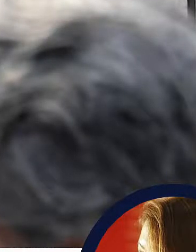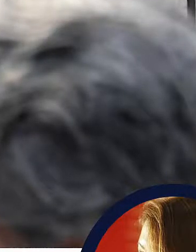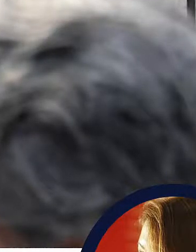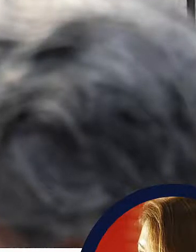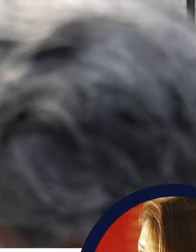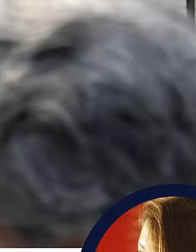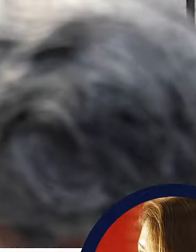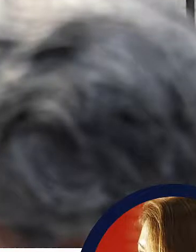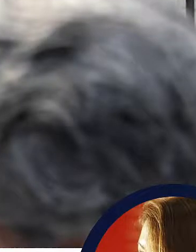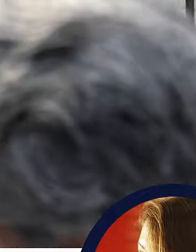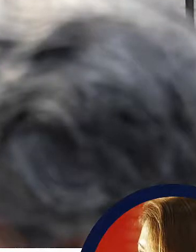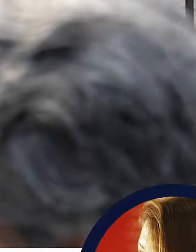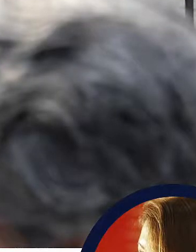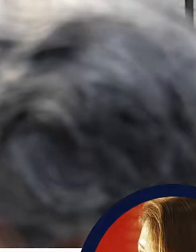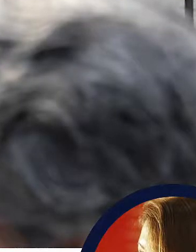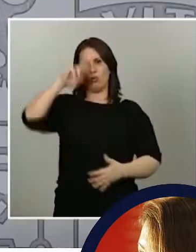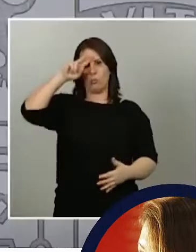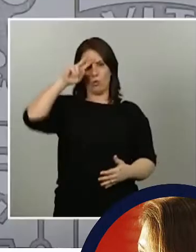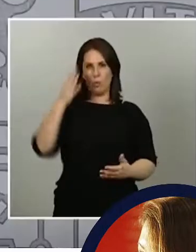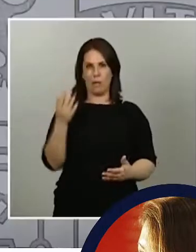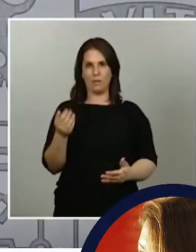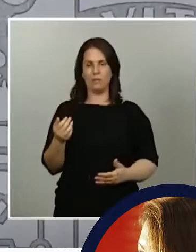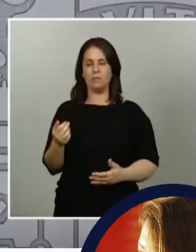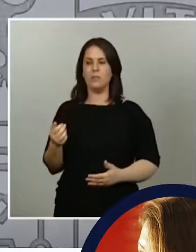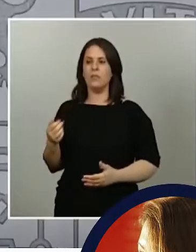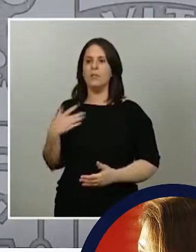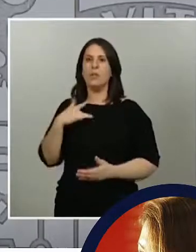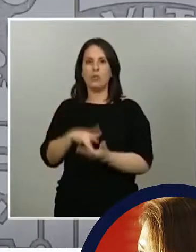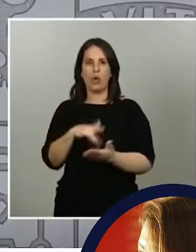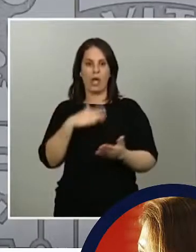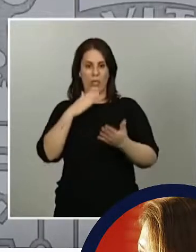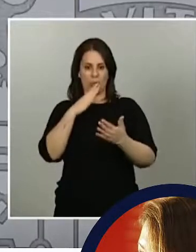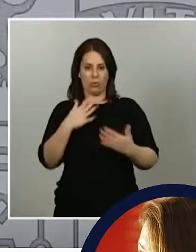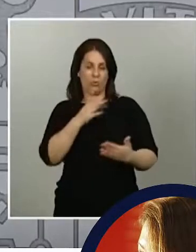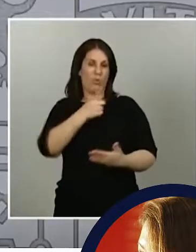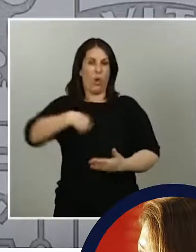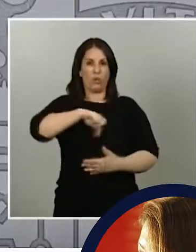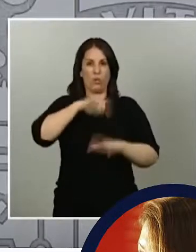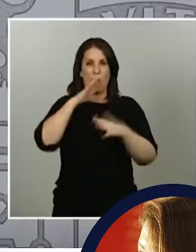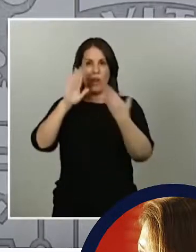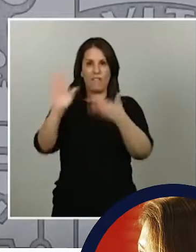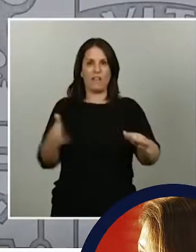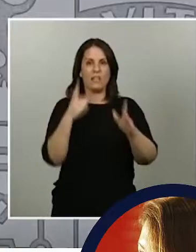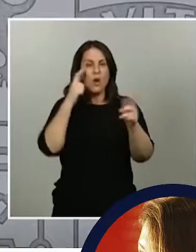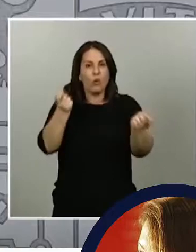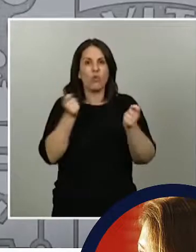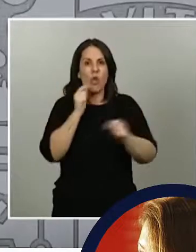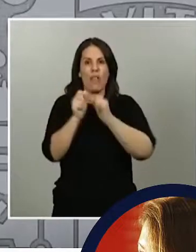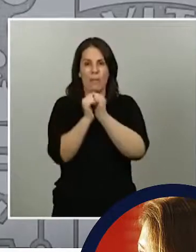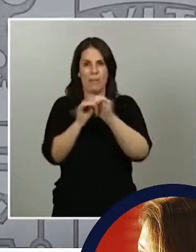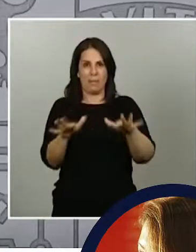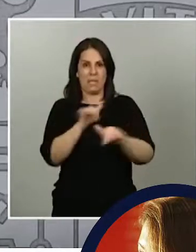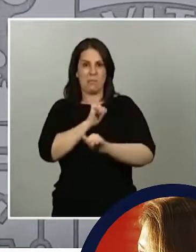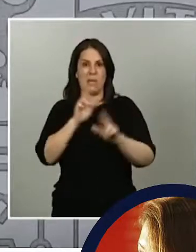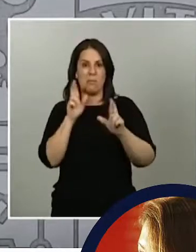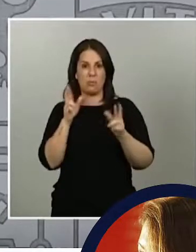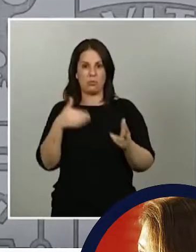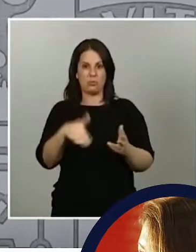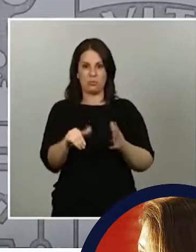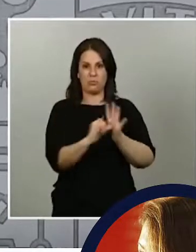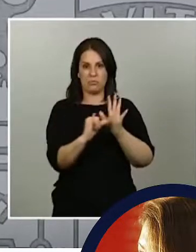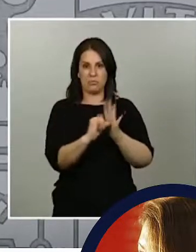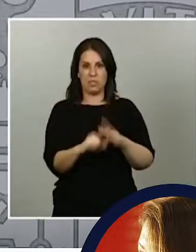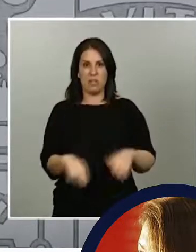que se contagiaron hace semanas. Hay muchos menos muertos, que eso es una, siempre es una muy buena